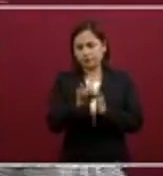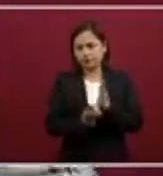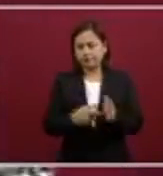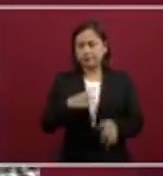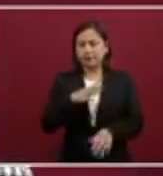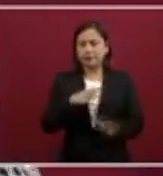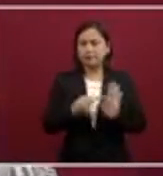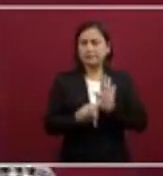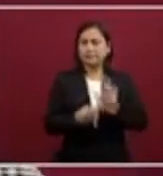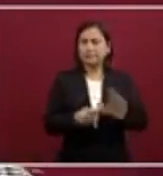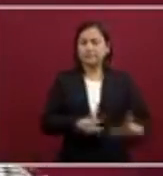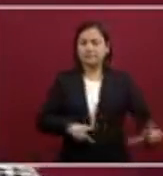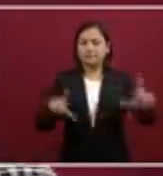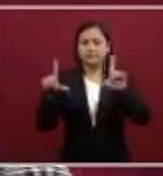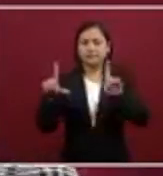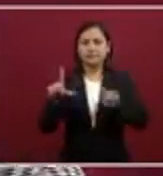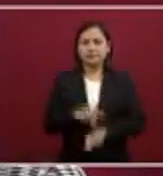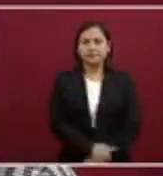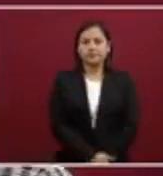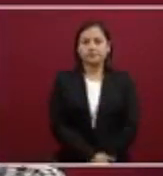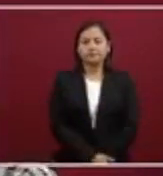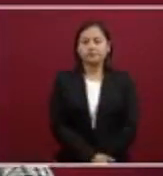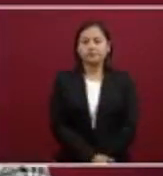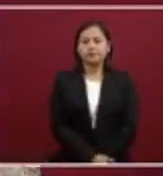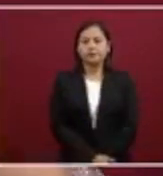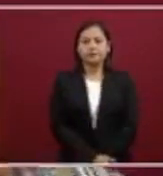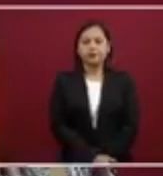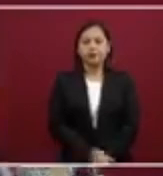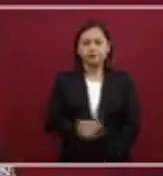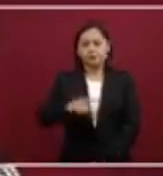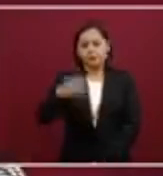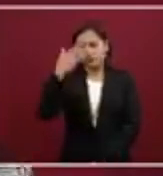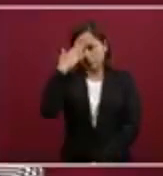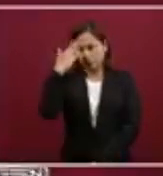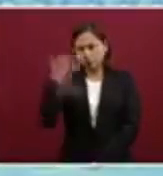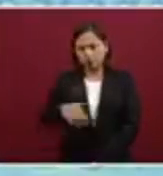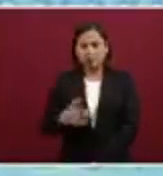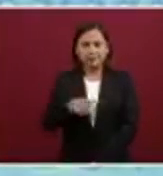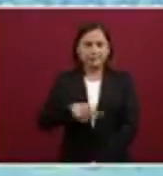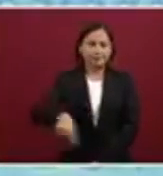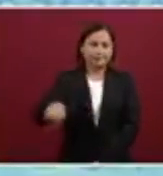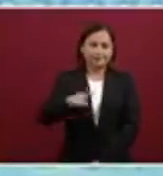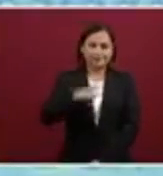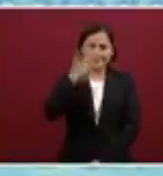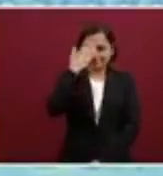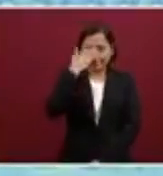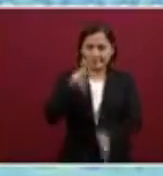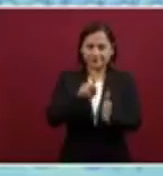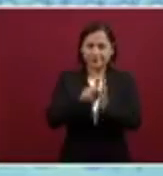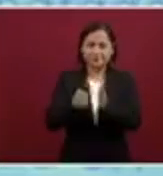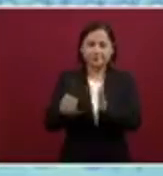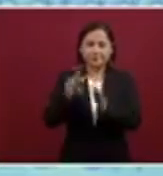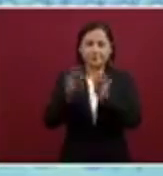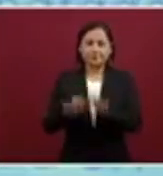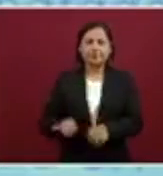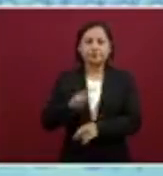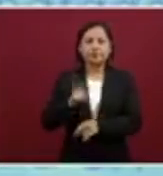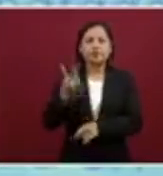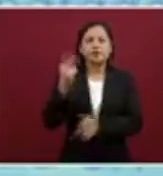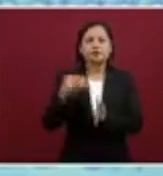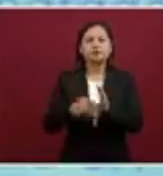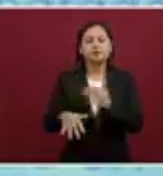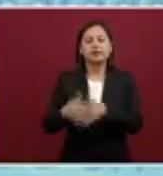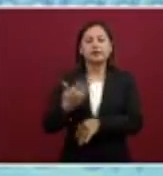lámina. Como se sabe, gracias a los medios de comunicación, gracias a ustedes, en agosto del 2015 un